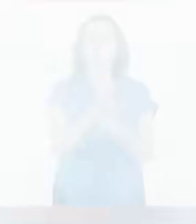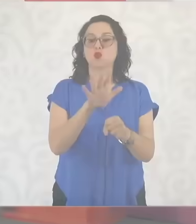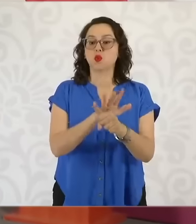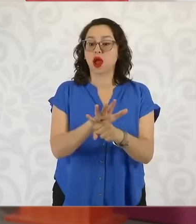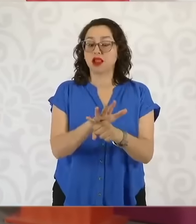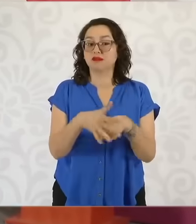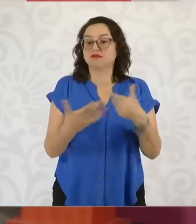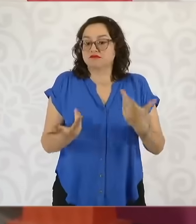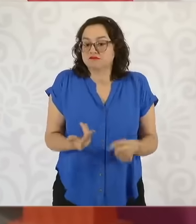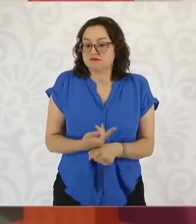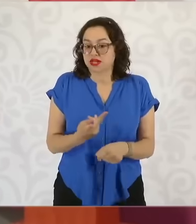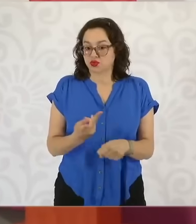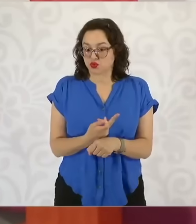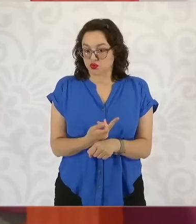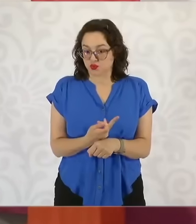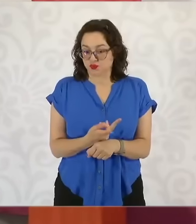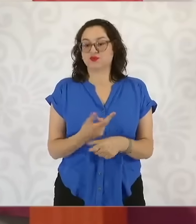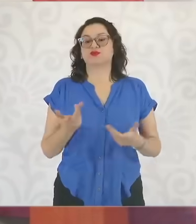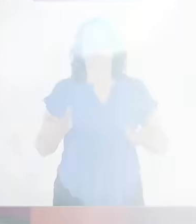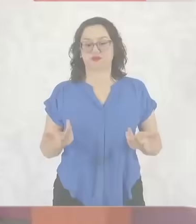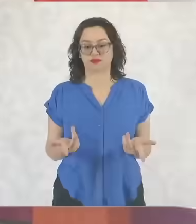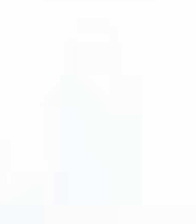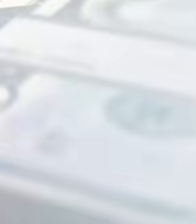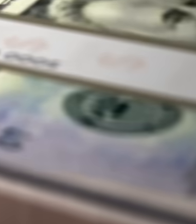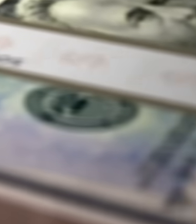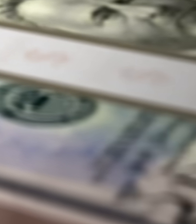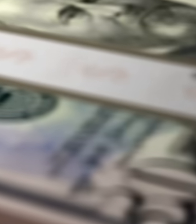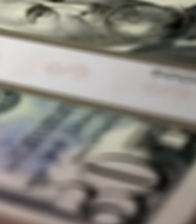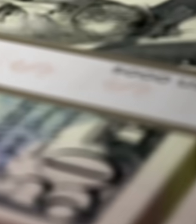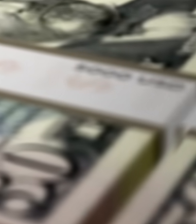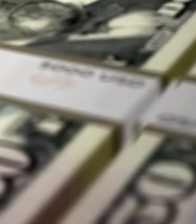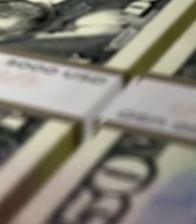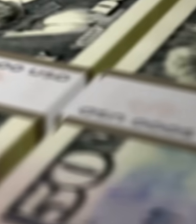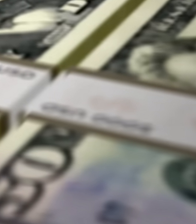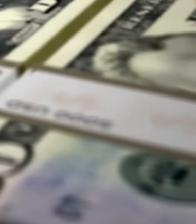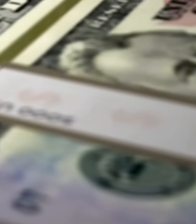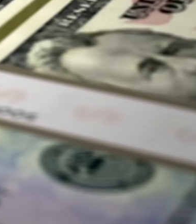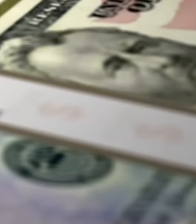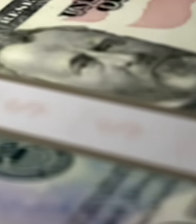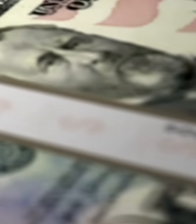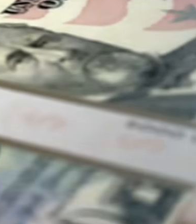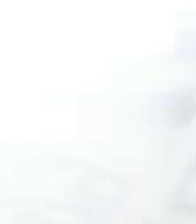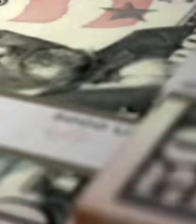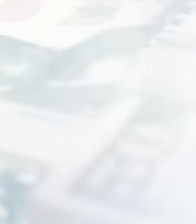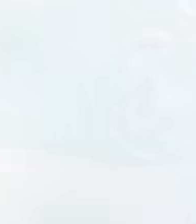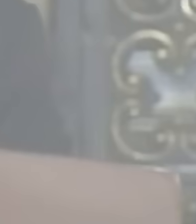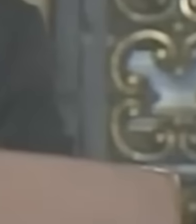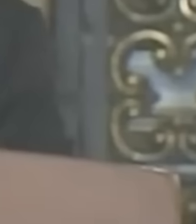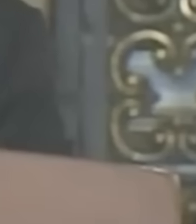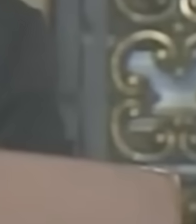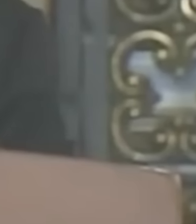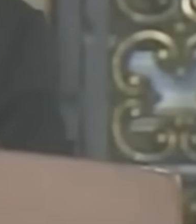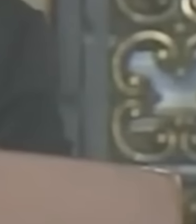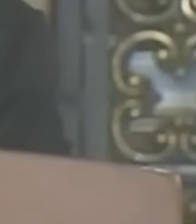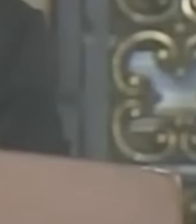dieron a conocer el modus operandi de las empresas que triangulaban el dinero de Genaro García Luna, juntamente con